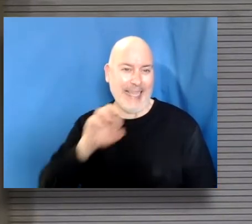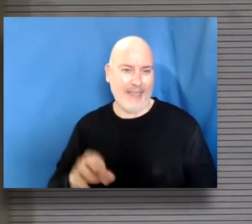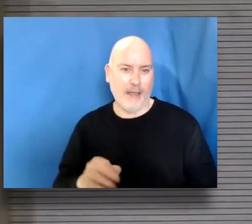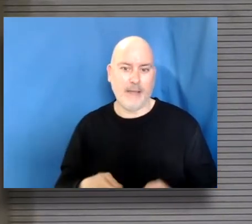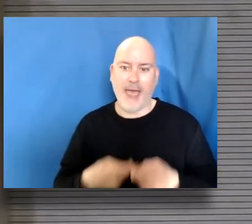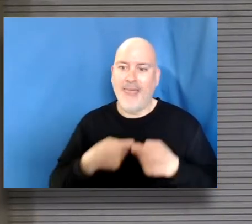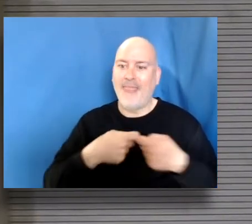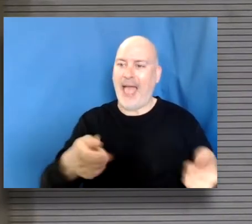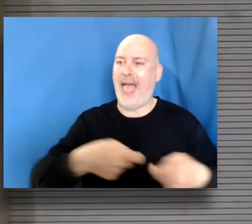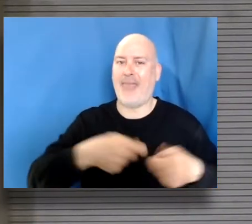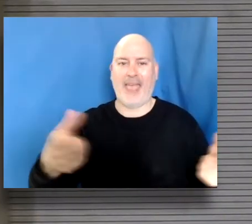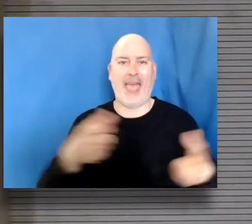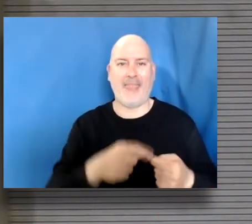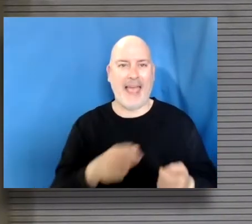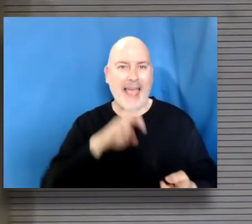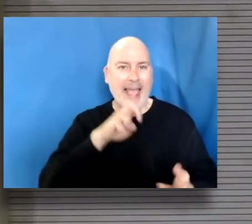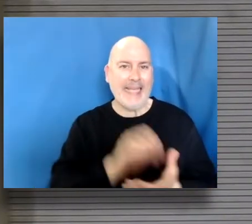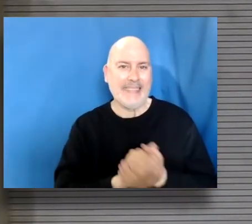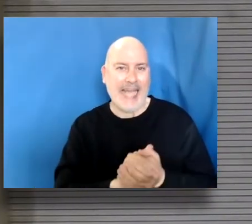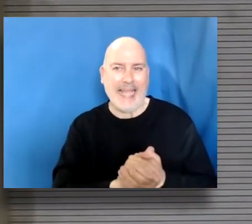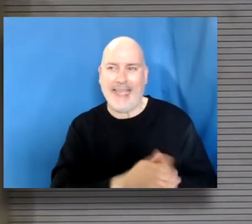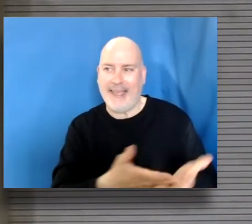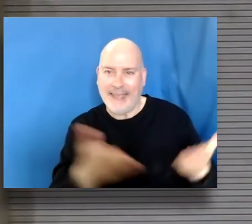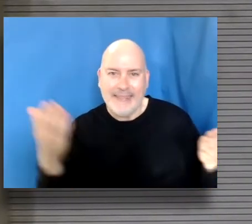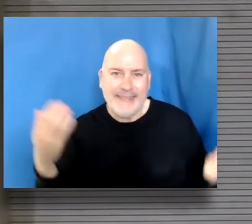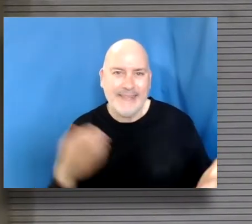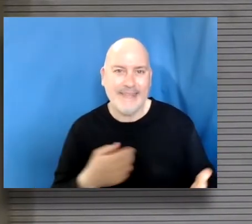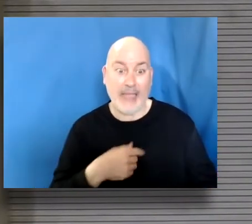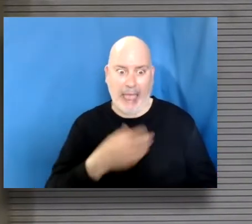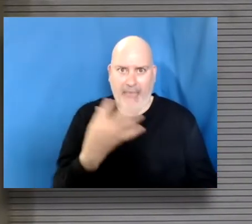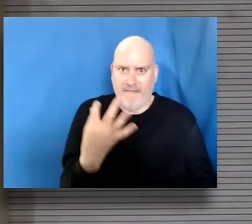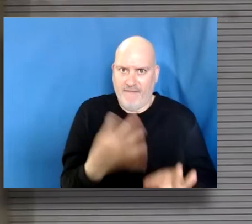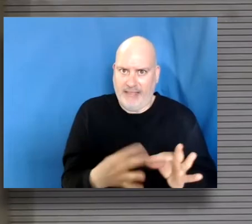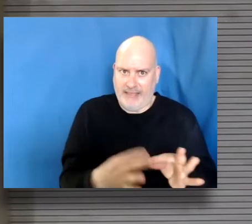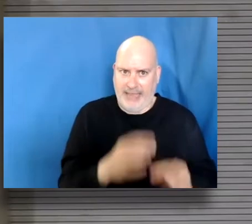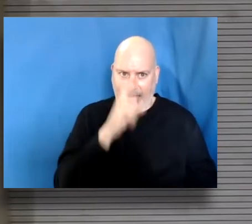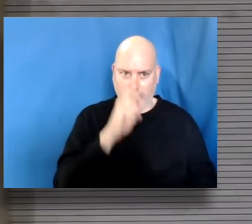infantil de entre 3 y 5 años en los colegios?